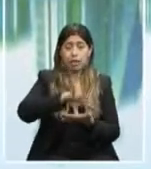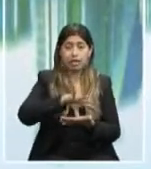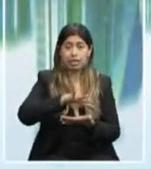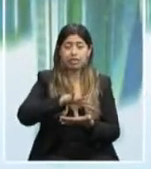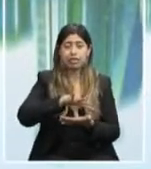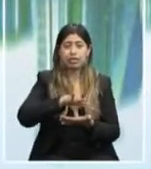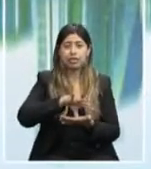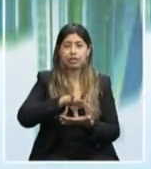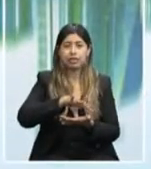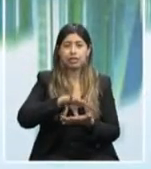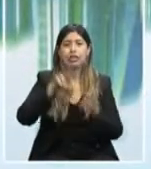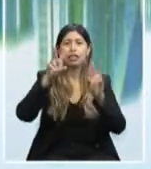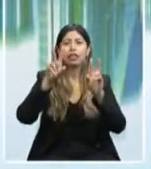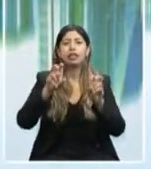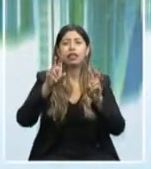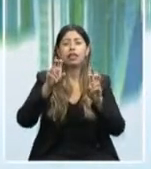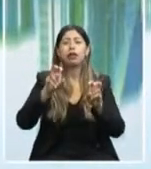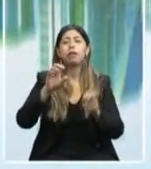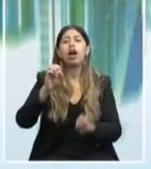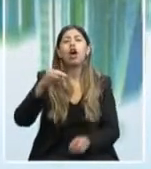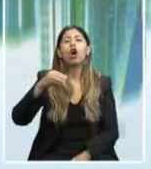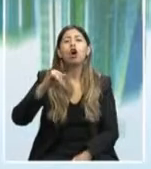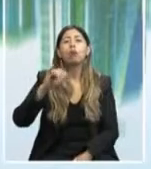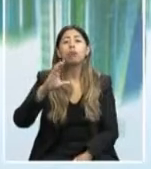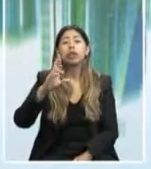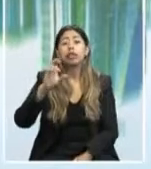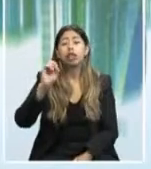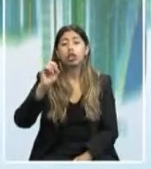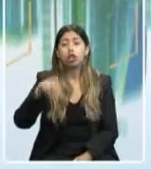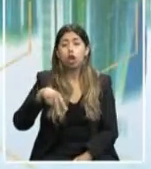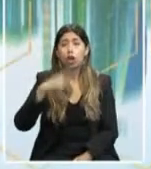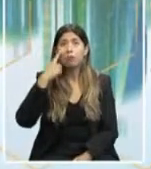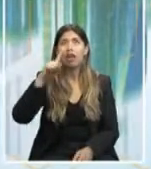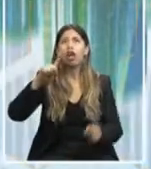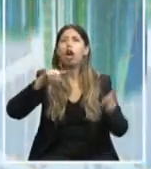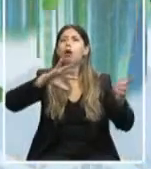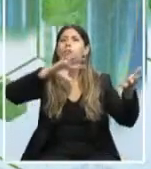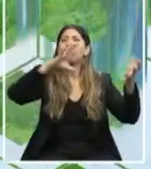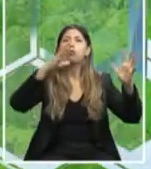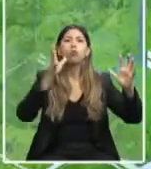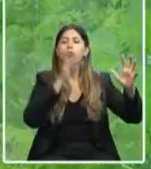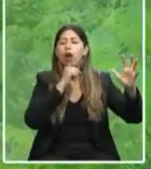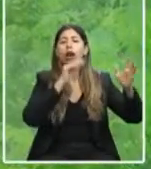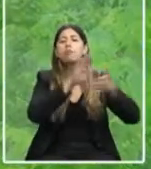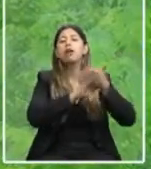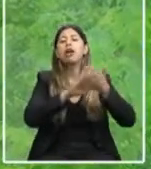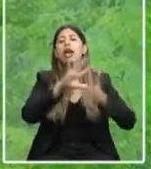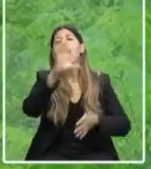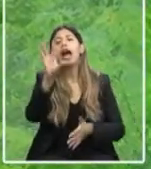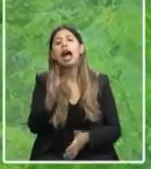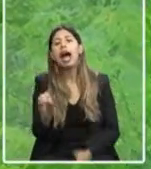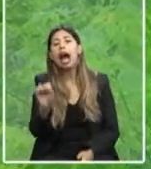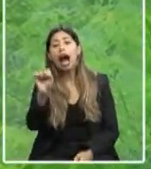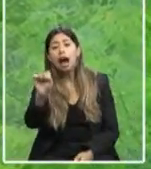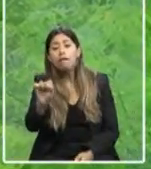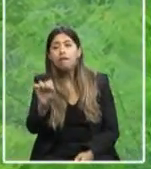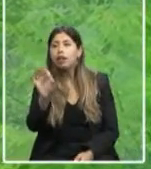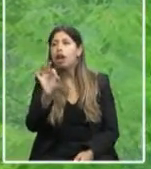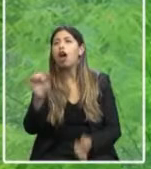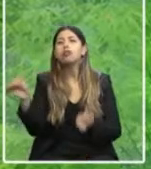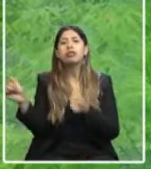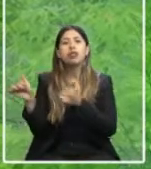países frente a la llegada de Omicron, mientras el mundo no próspero, mientras África, otros lugares del mundo,